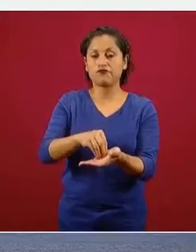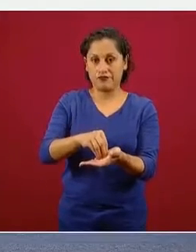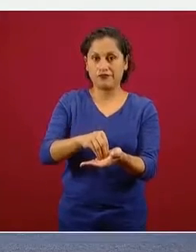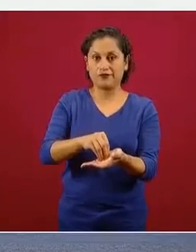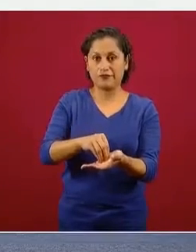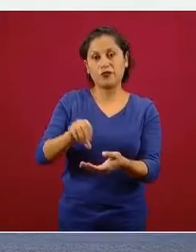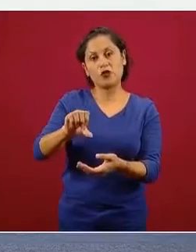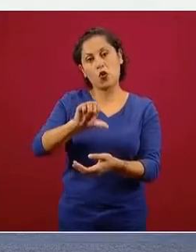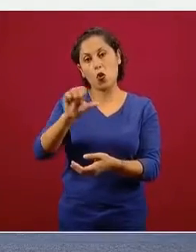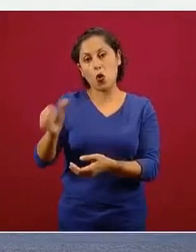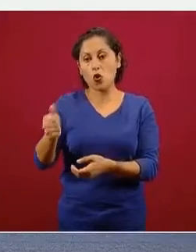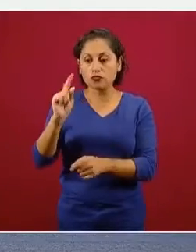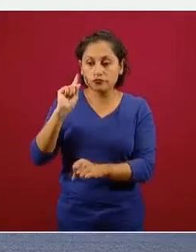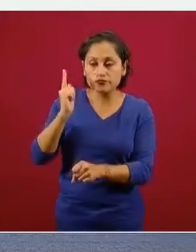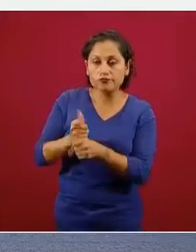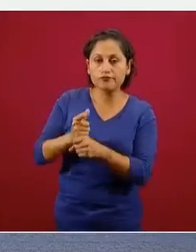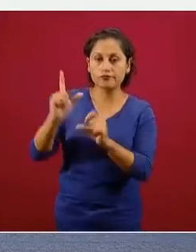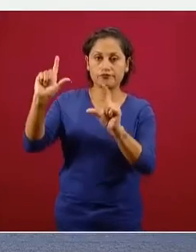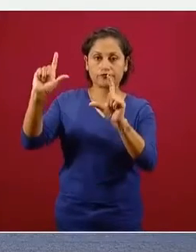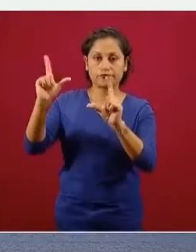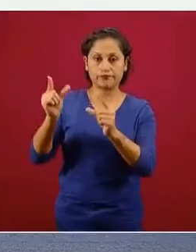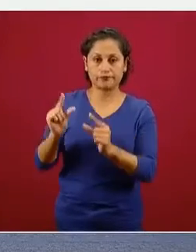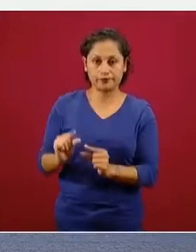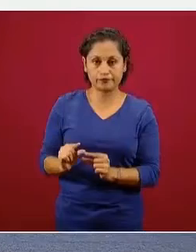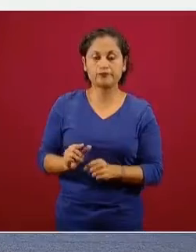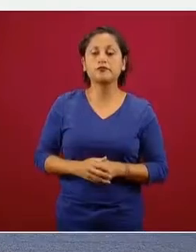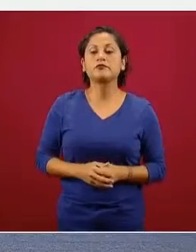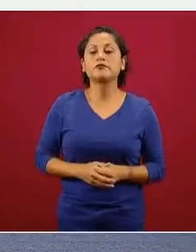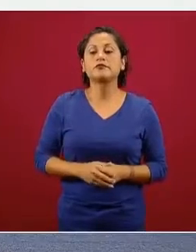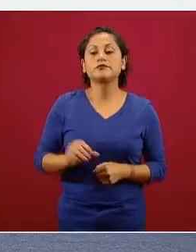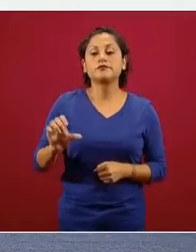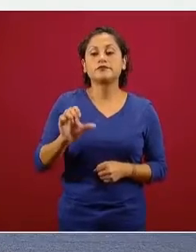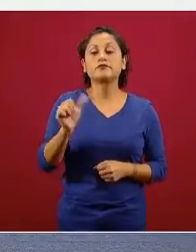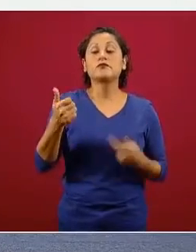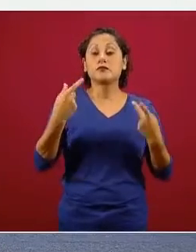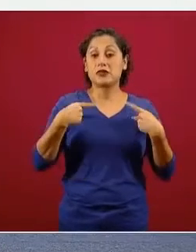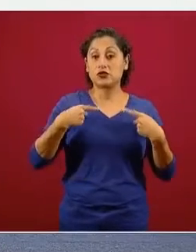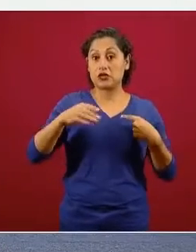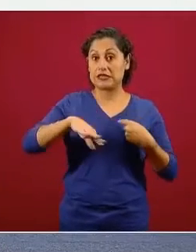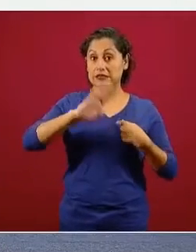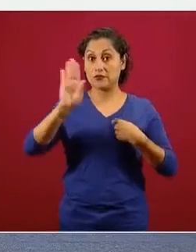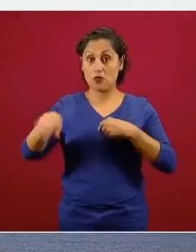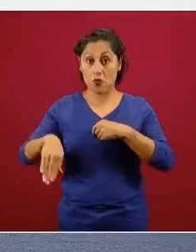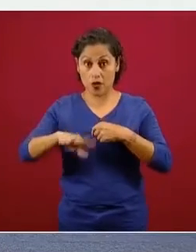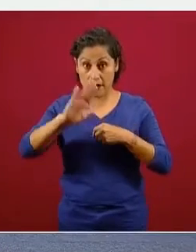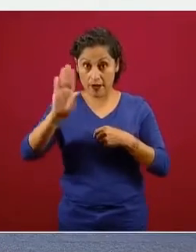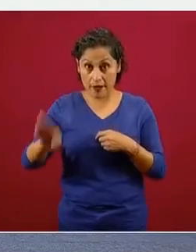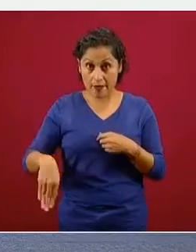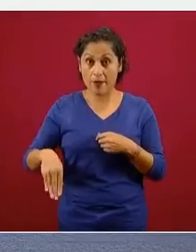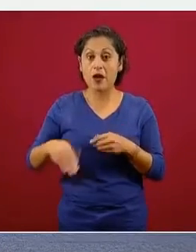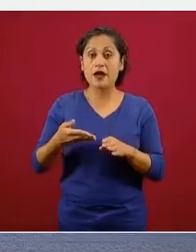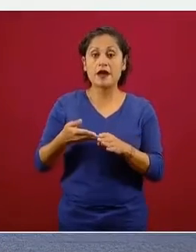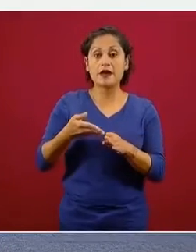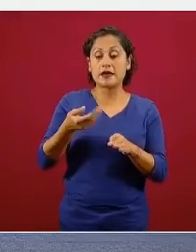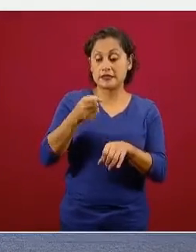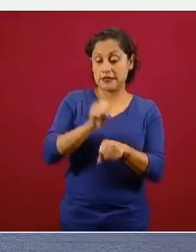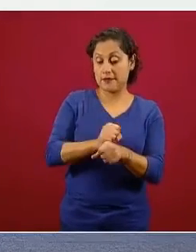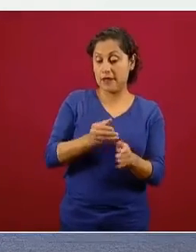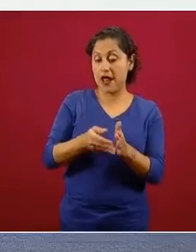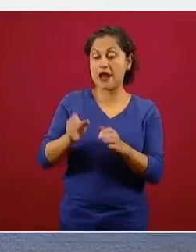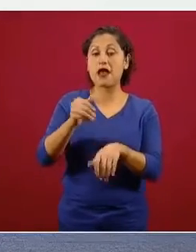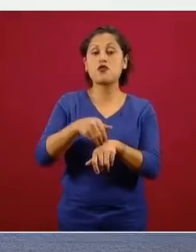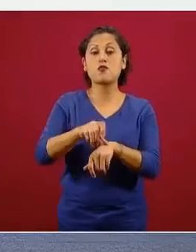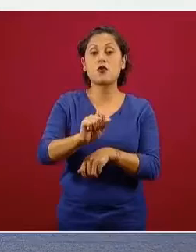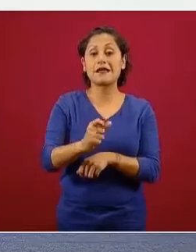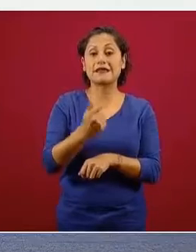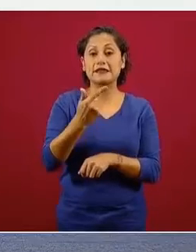progresivamente a la reducción. Lo mismo la mortalidad, esta tiene más semanas de descenso, prácticamente desde la semana 27 empezó a descender,